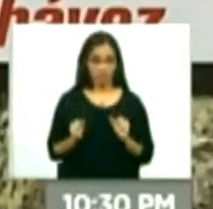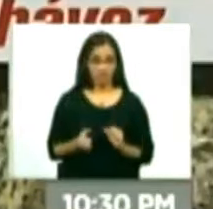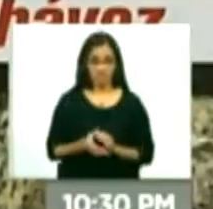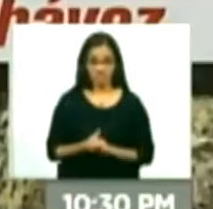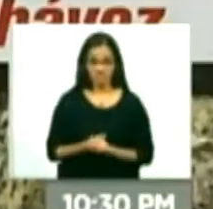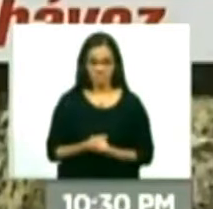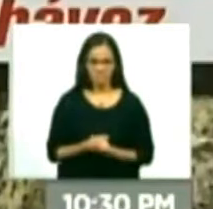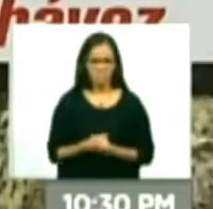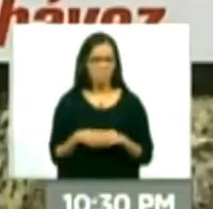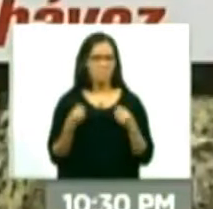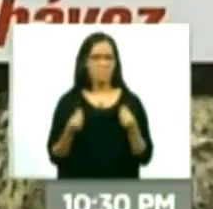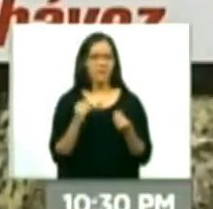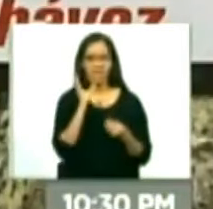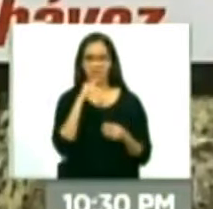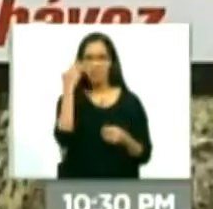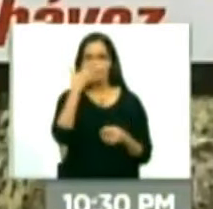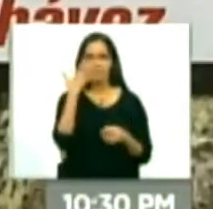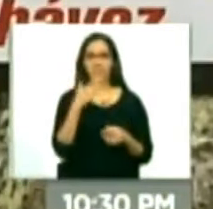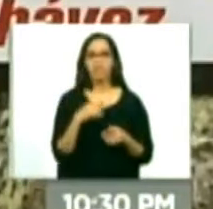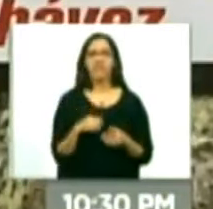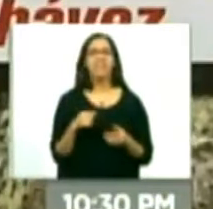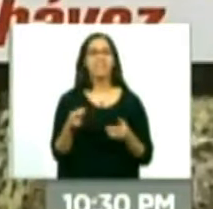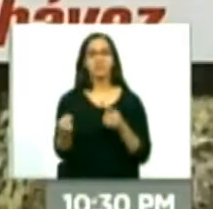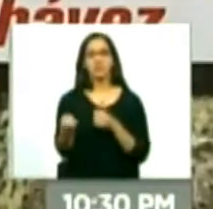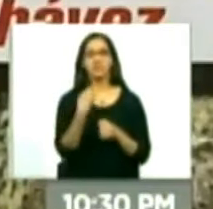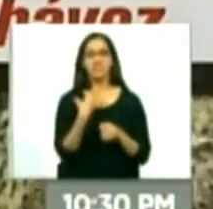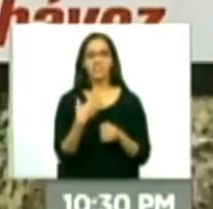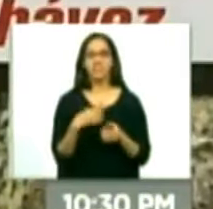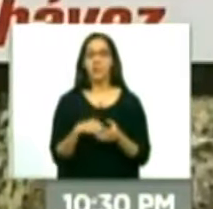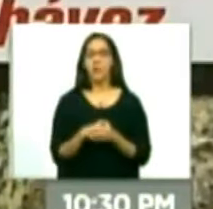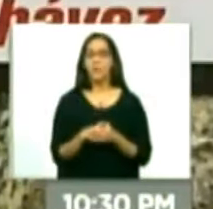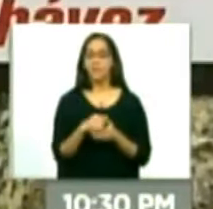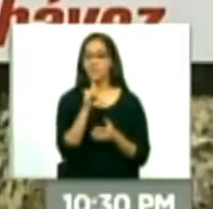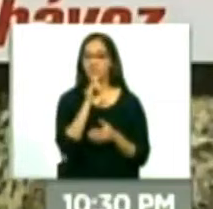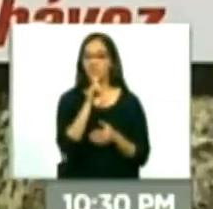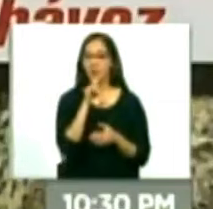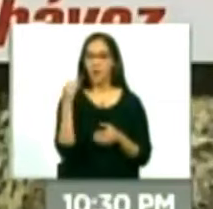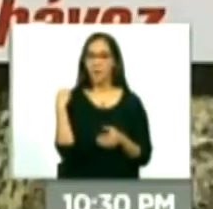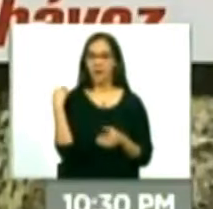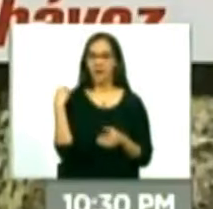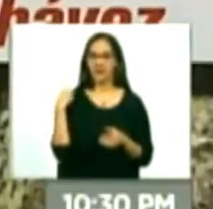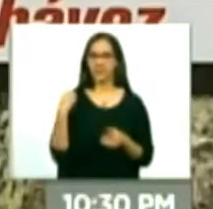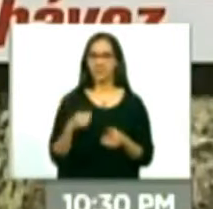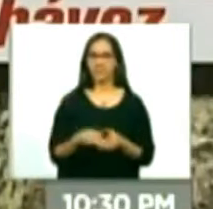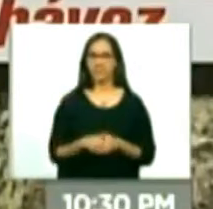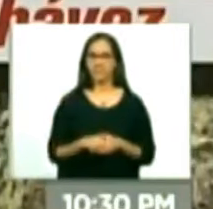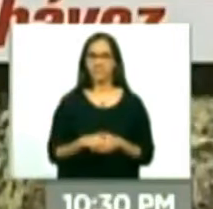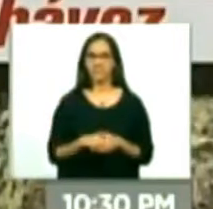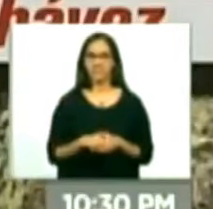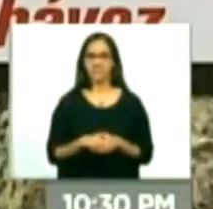Para que no quede duda de que en Venezuela, esto lo manda Bolsita de Hielo. Bolsita de Hielo se ha convertido en todo un personaje.